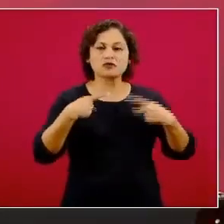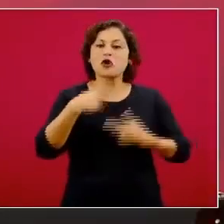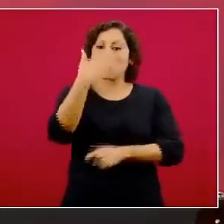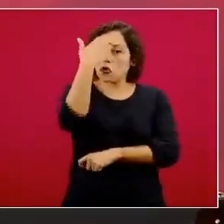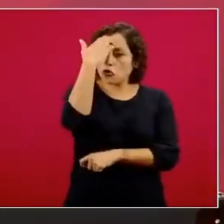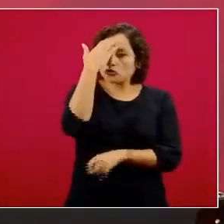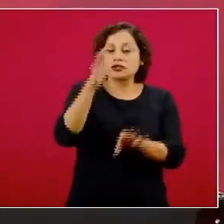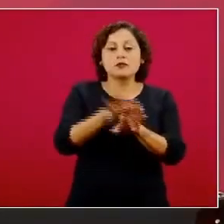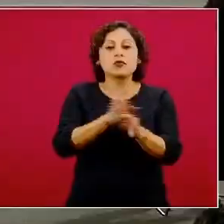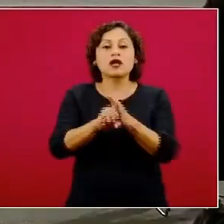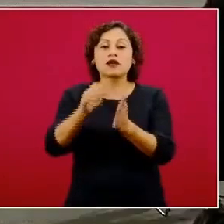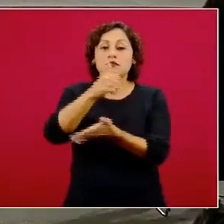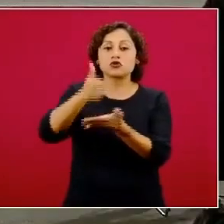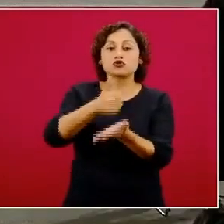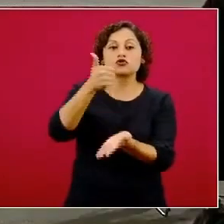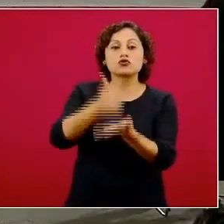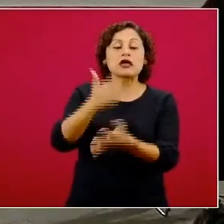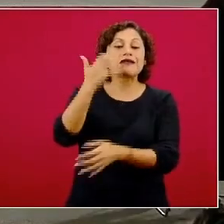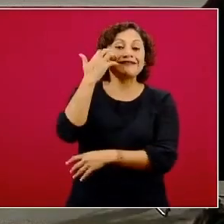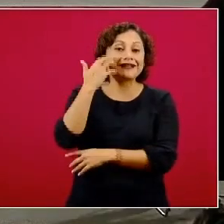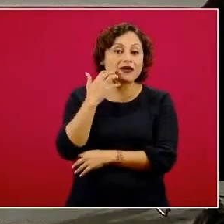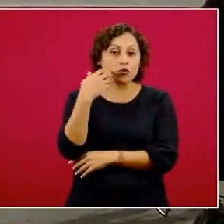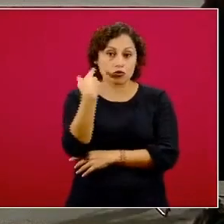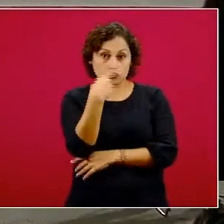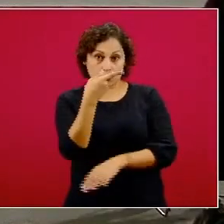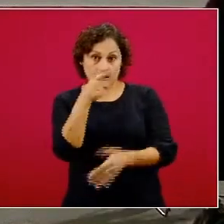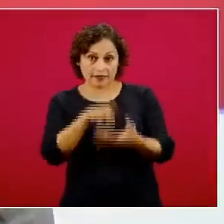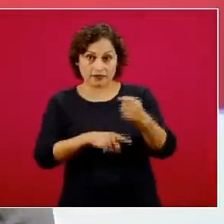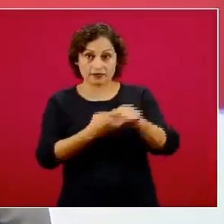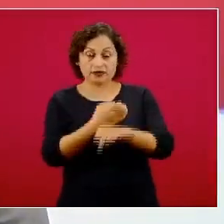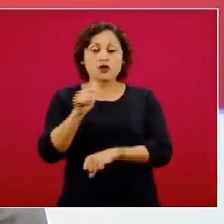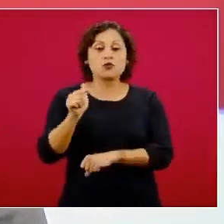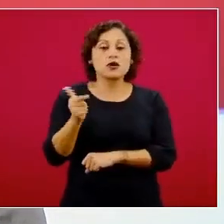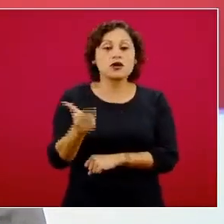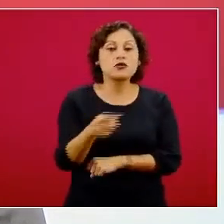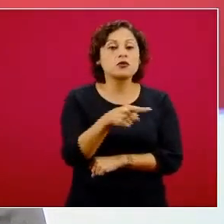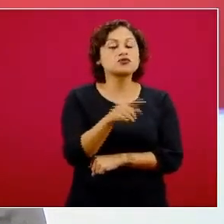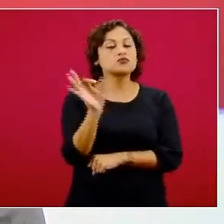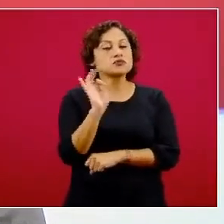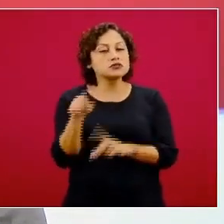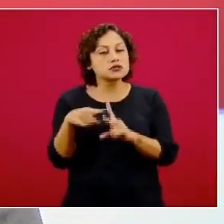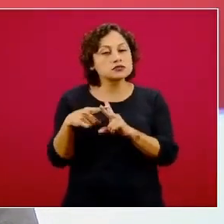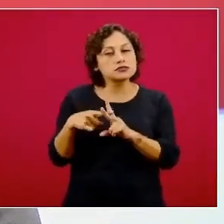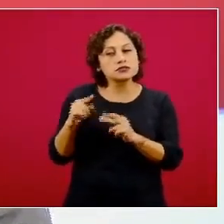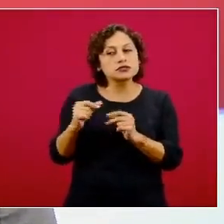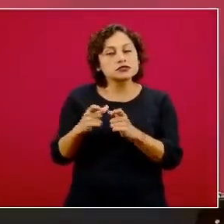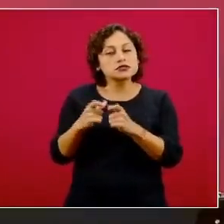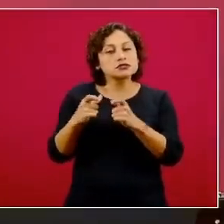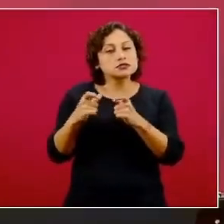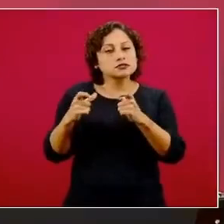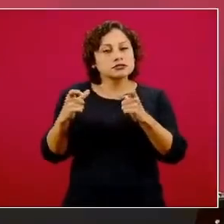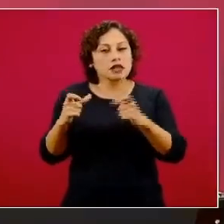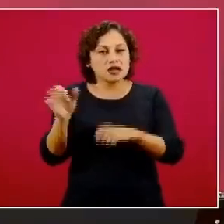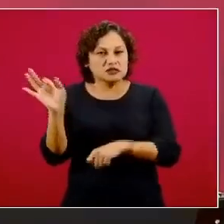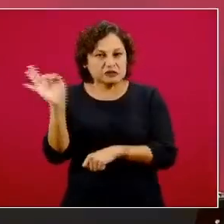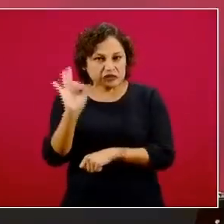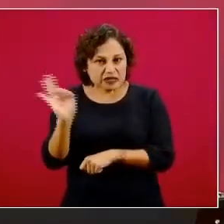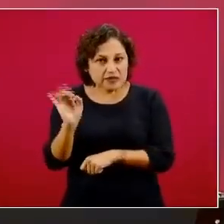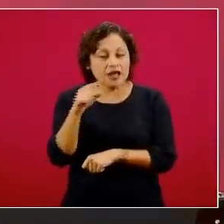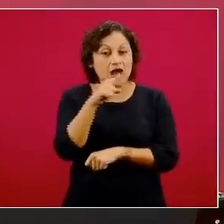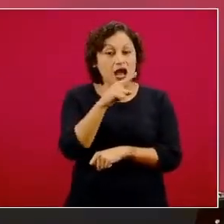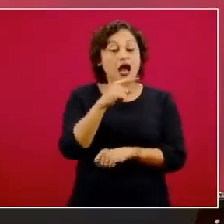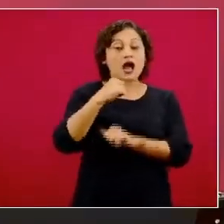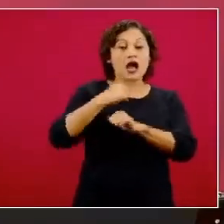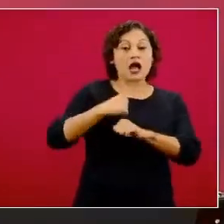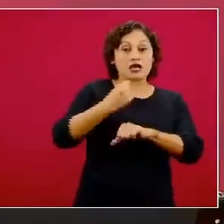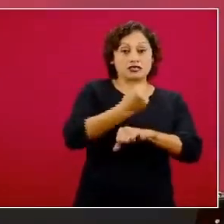León, que es la más poblada de ese estado, tenga aún algunos números incrementados, que el propio secretario de Salud del estado